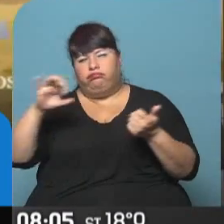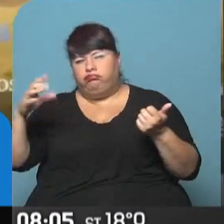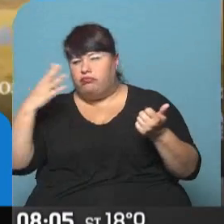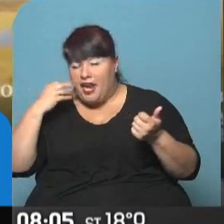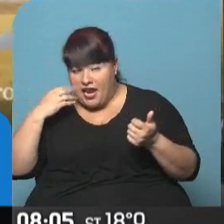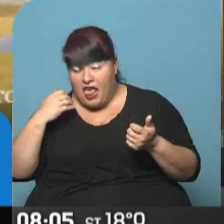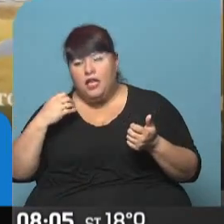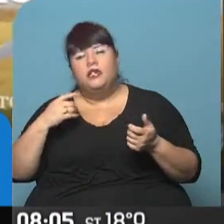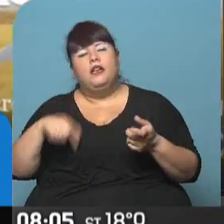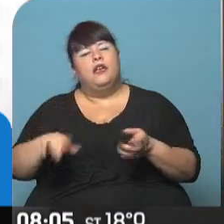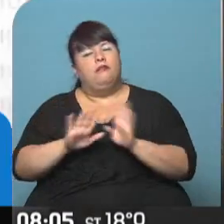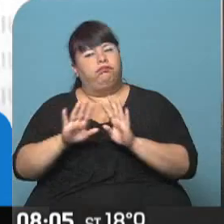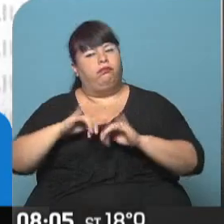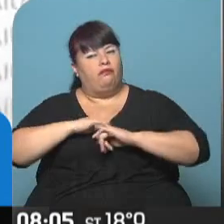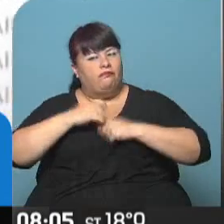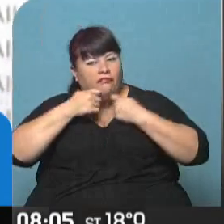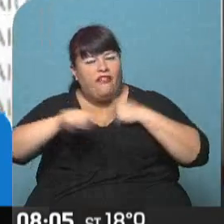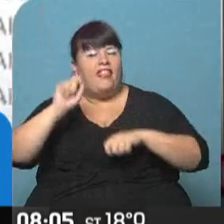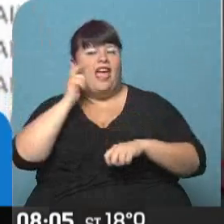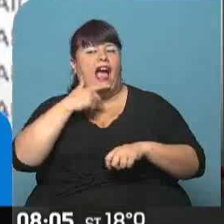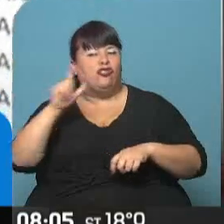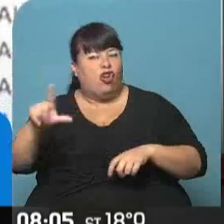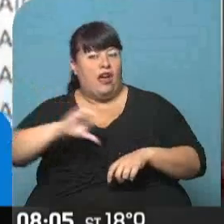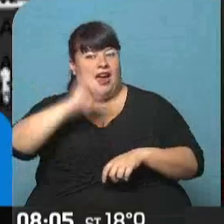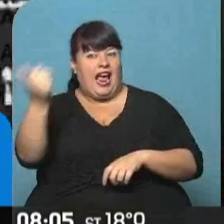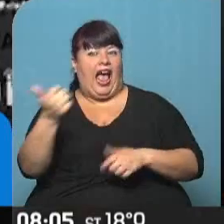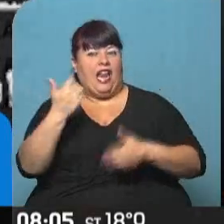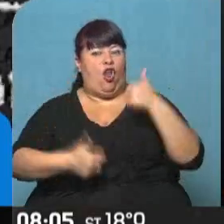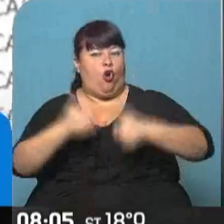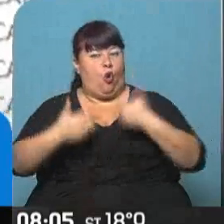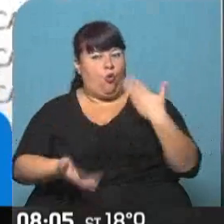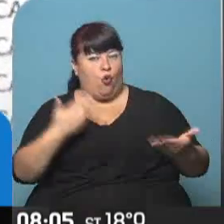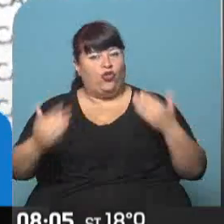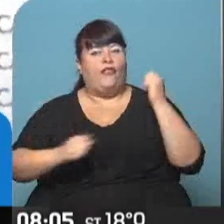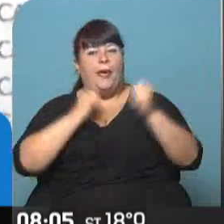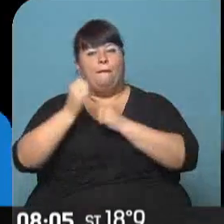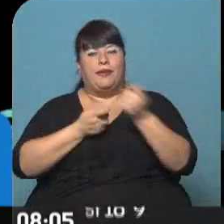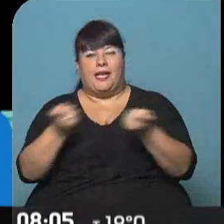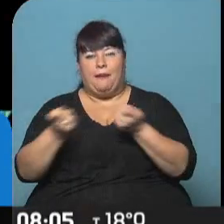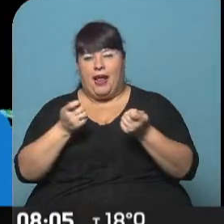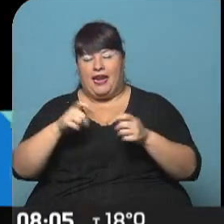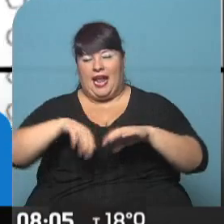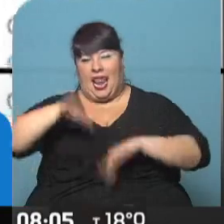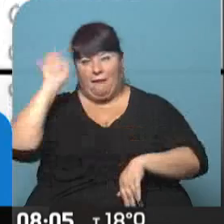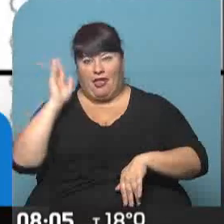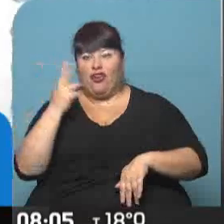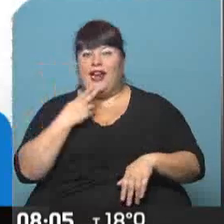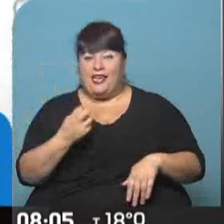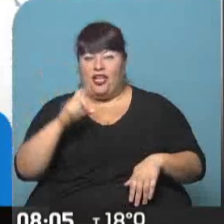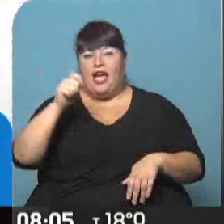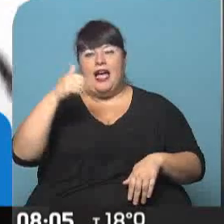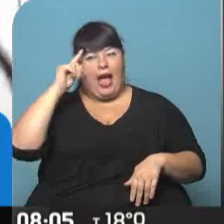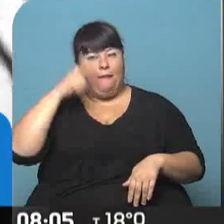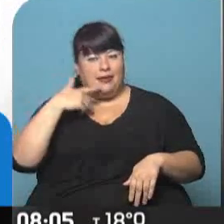Trading, que se convirtió en proveedora de gas oil tras ganar las licitaciones de la compañía administradora del mercado mayorista eléctrico